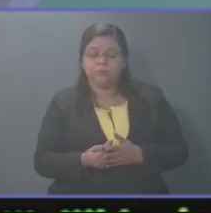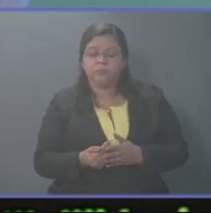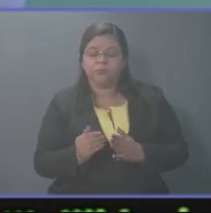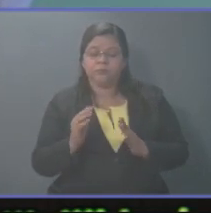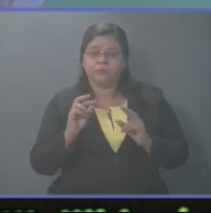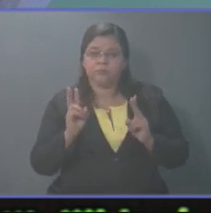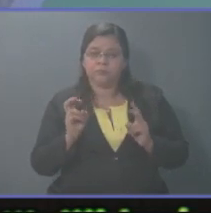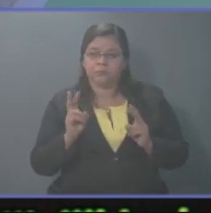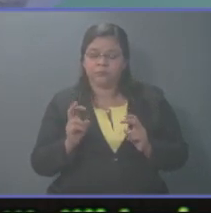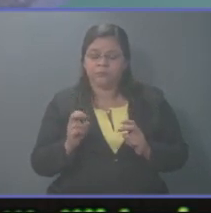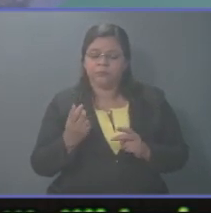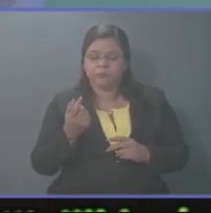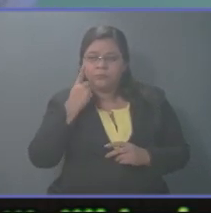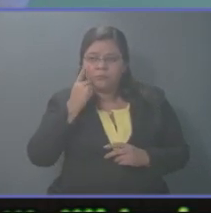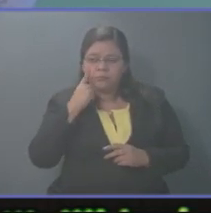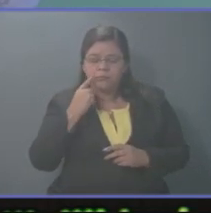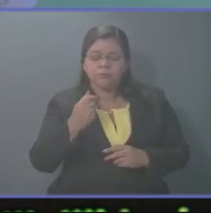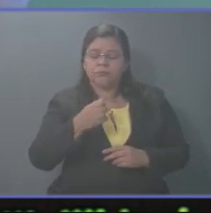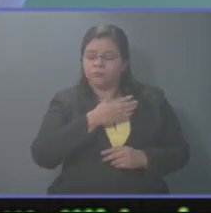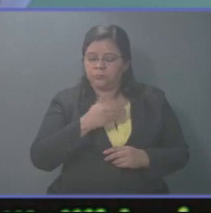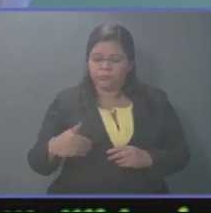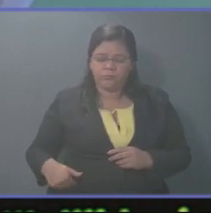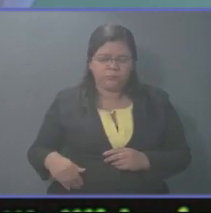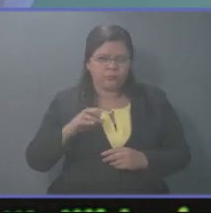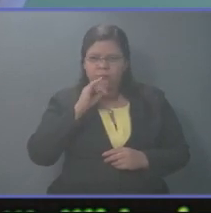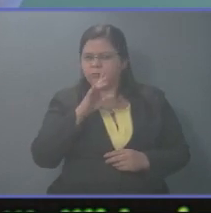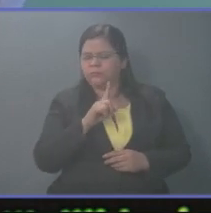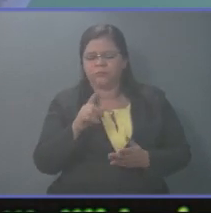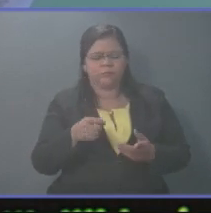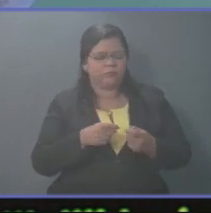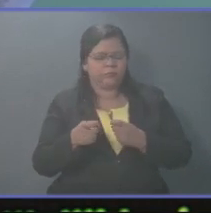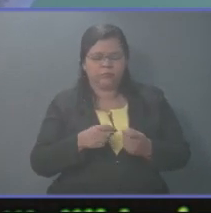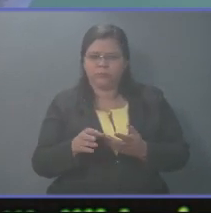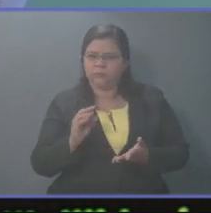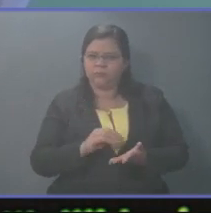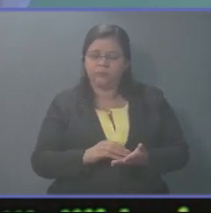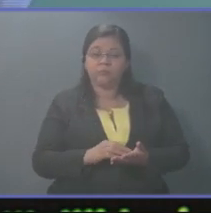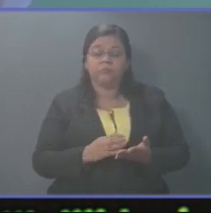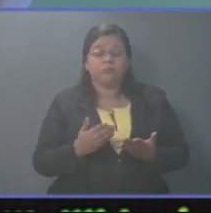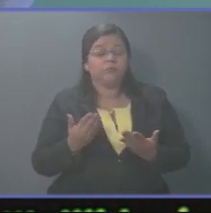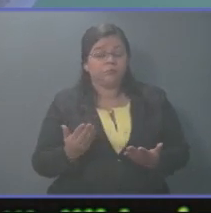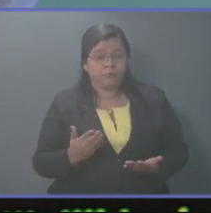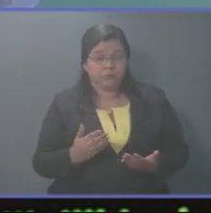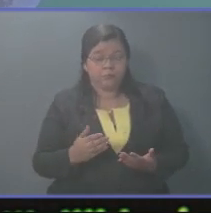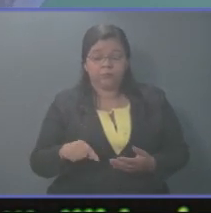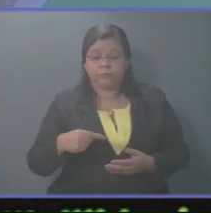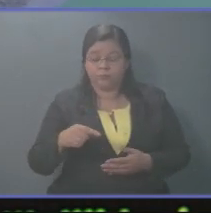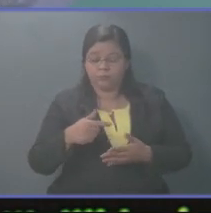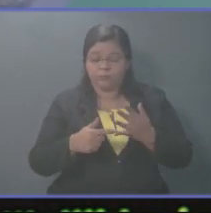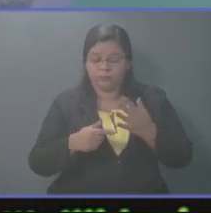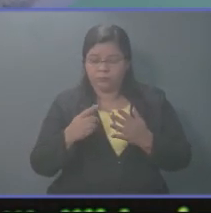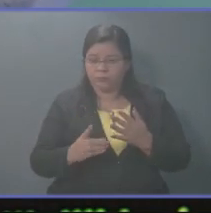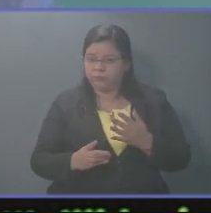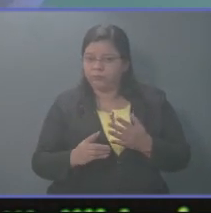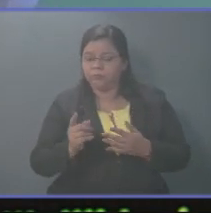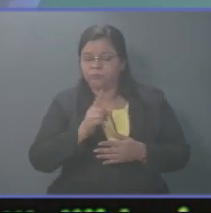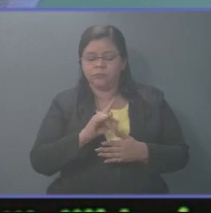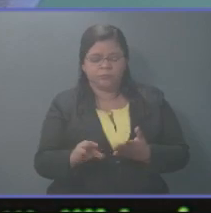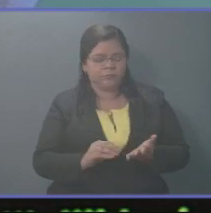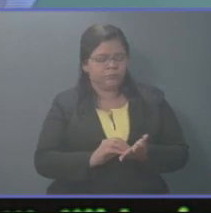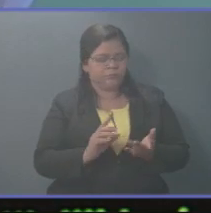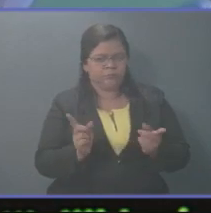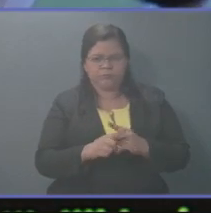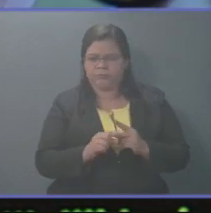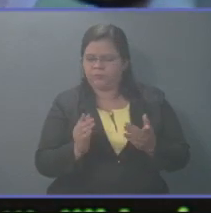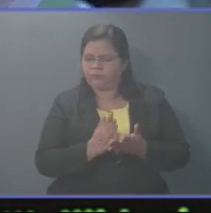electorales. El presidente asegura que no se regula adecuadamente cuando lo cierto es que en el decreto no se introduce ningún